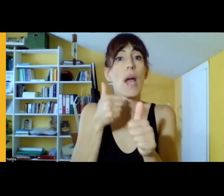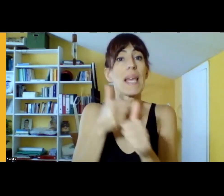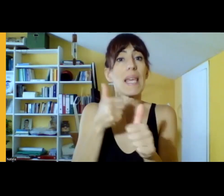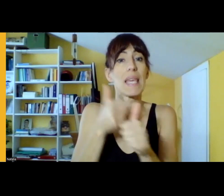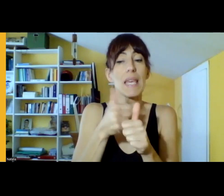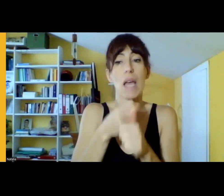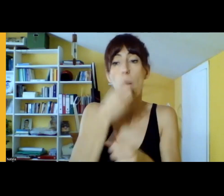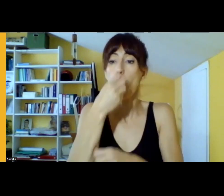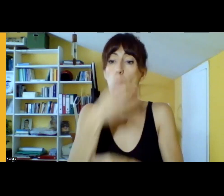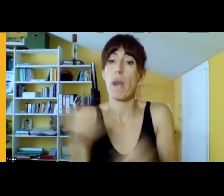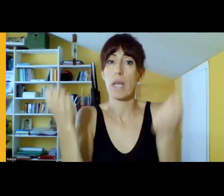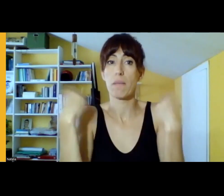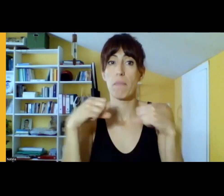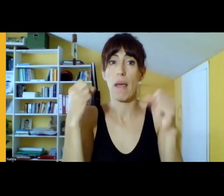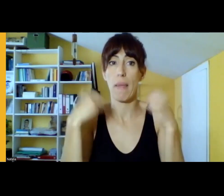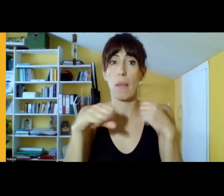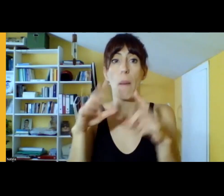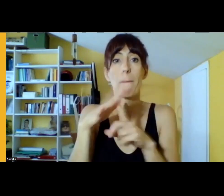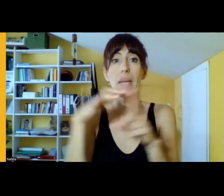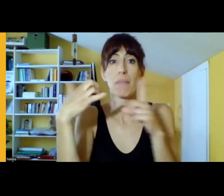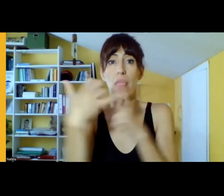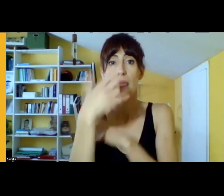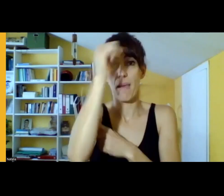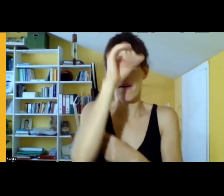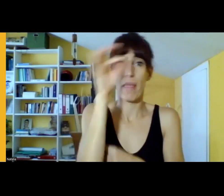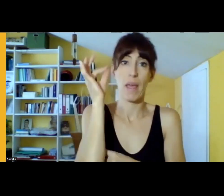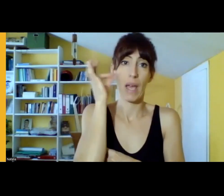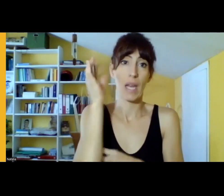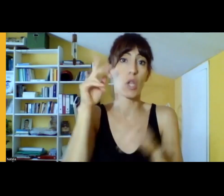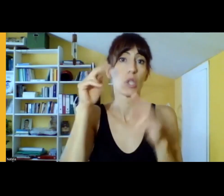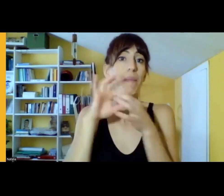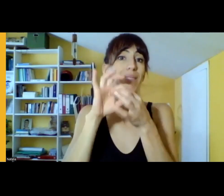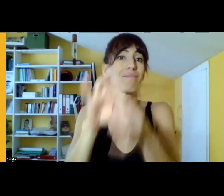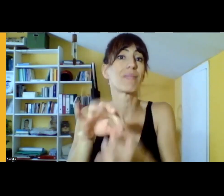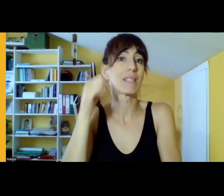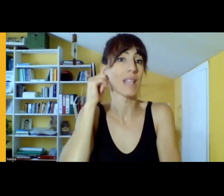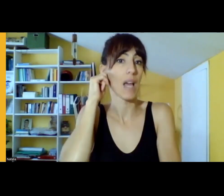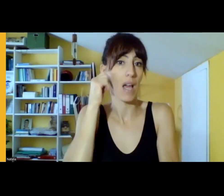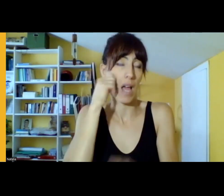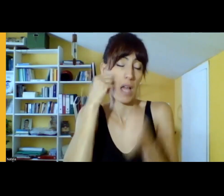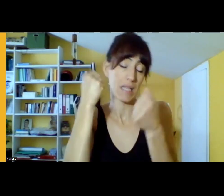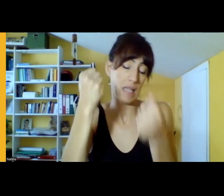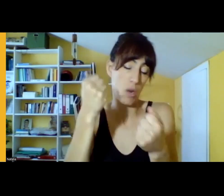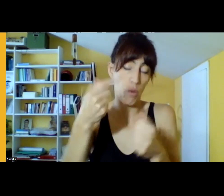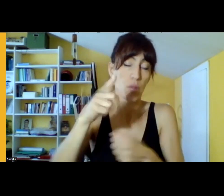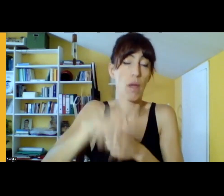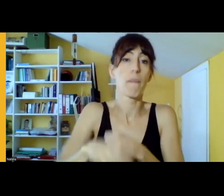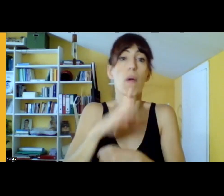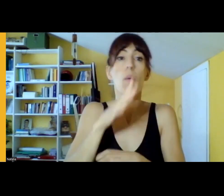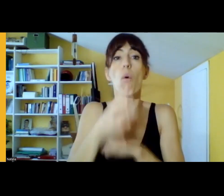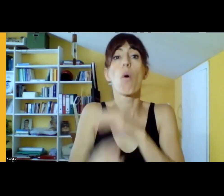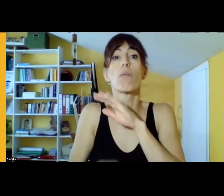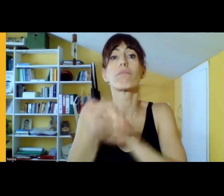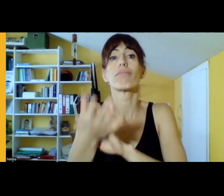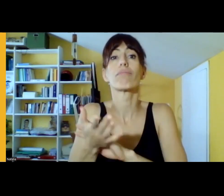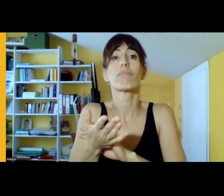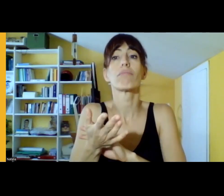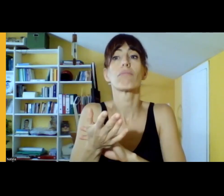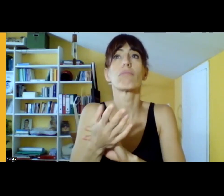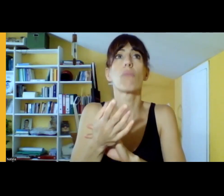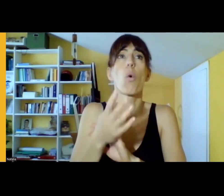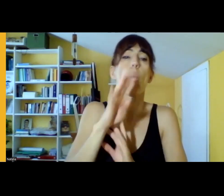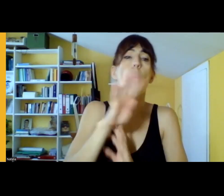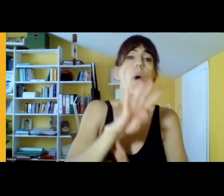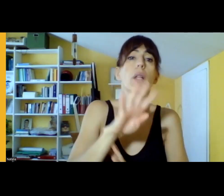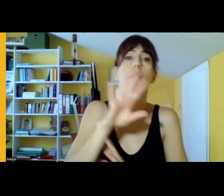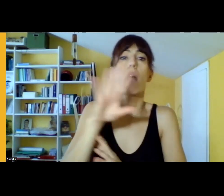para la aplicación de la perspectiva de género en salud. Esta fue fruto también de encuentros con 45,